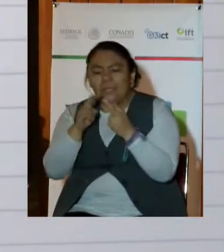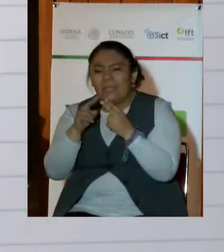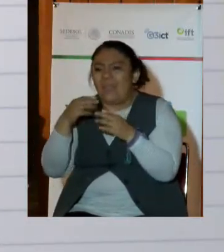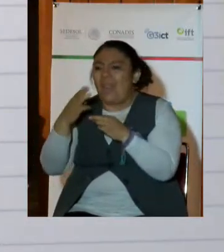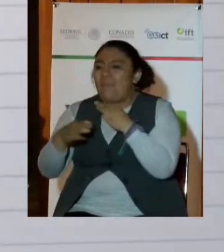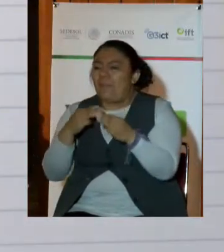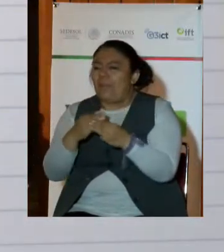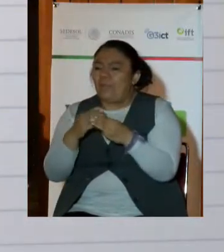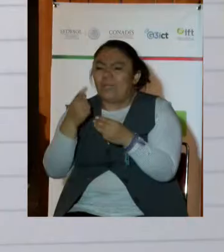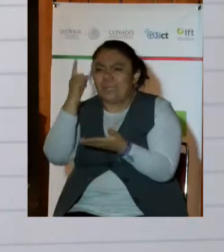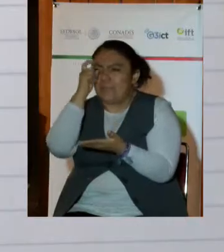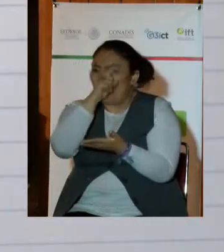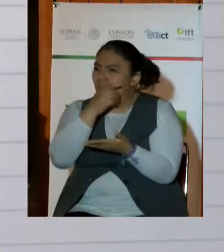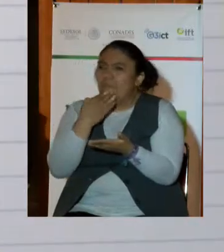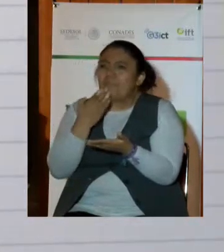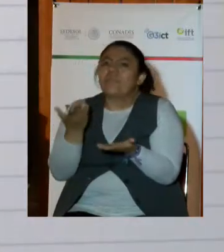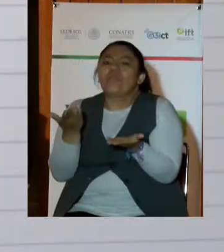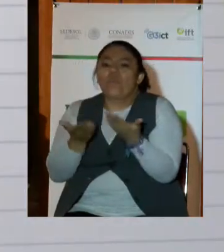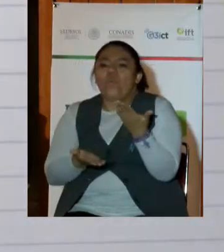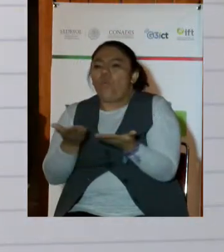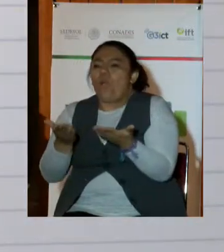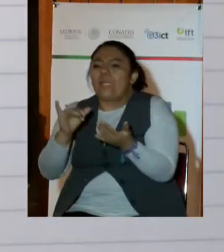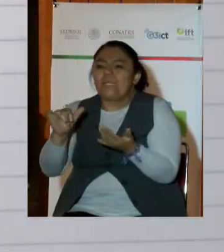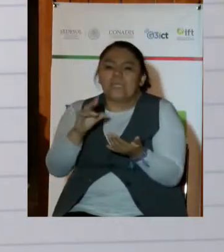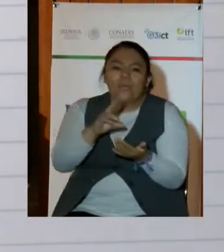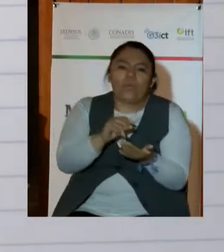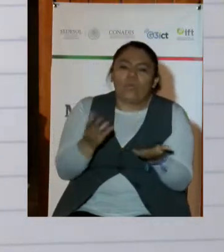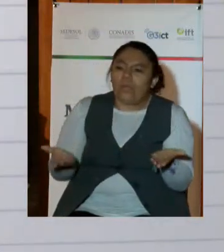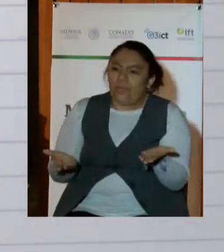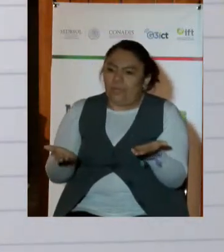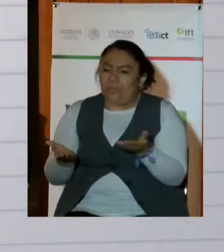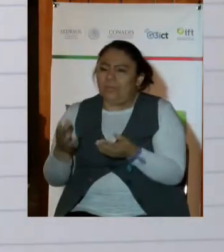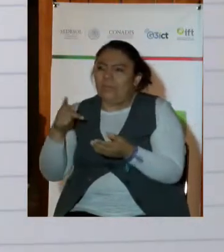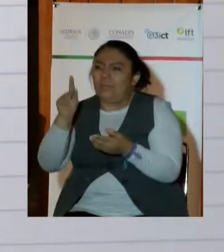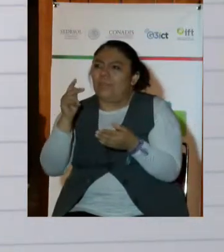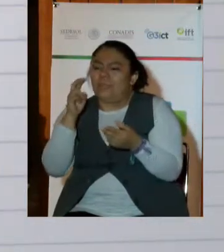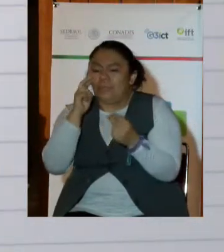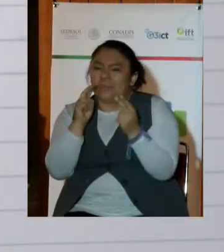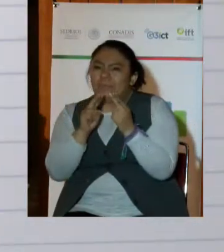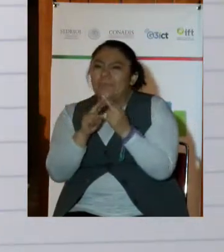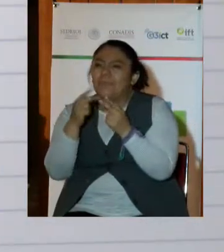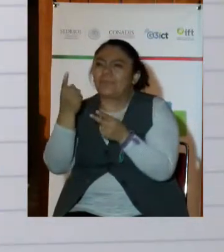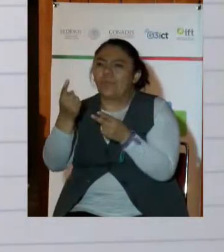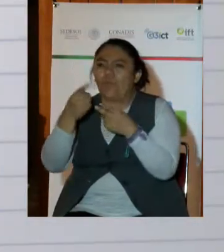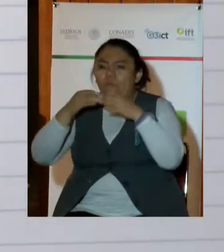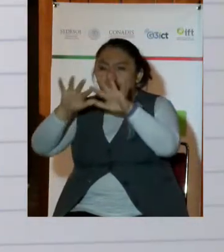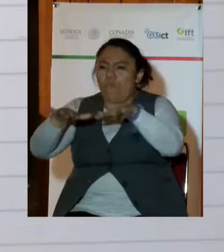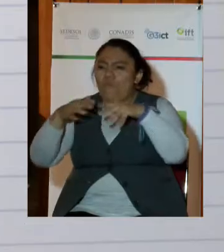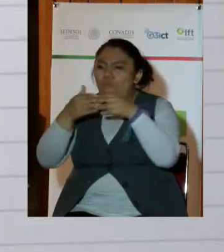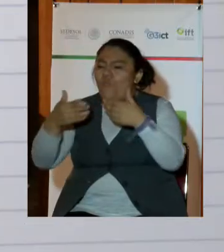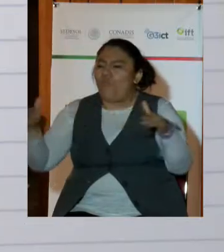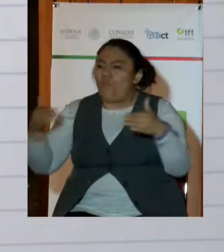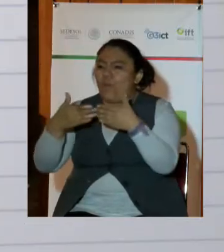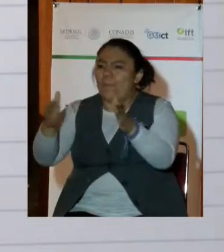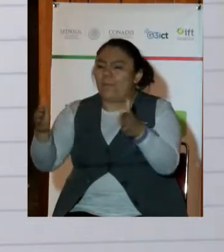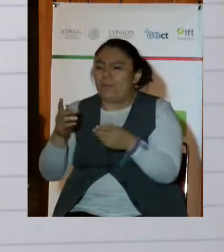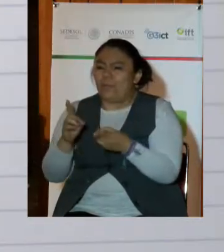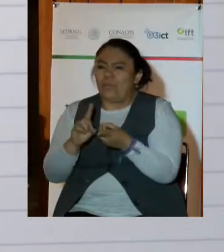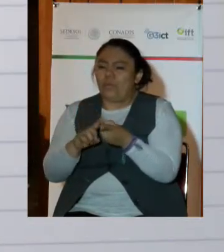en iTunes hay más de 1,000,000 de aplicaciones. ¿Cuál me sirve y cuál no? Hay 7,000 para project management, 7,000